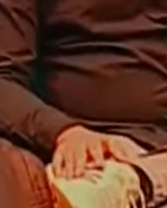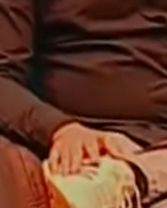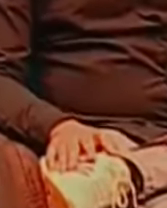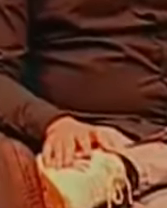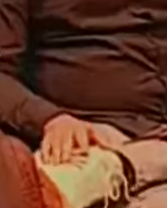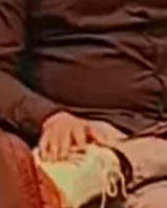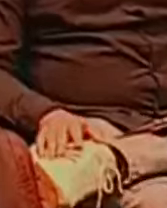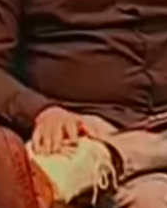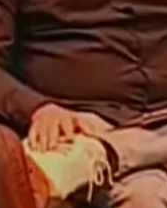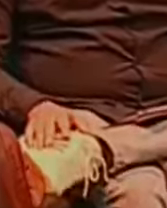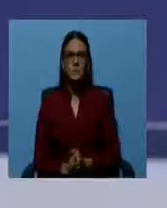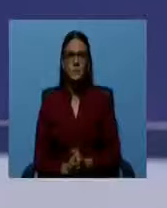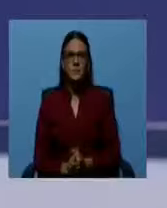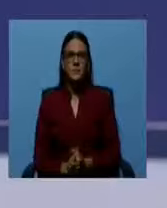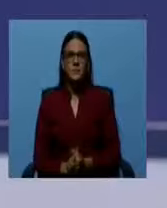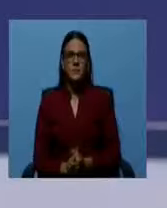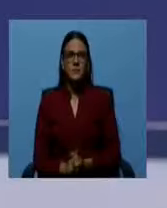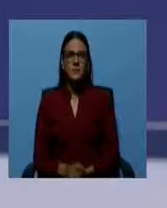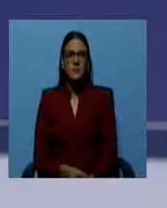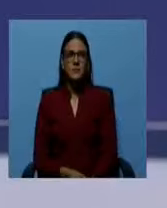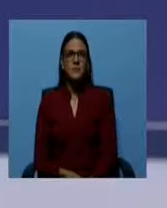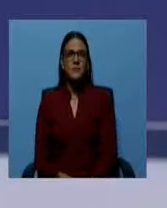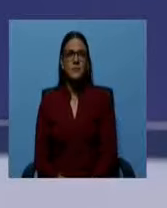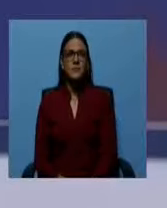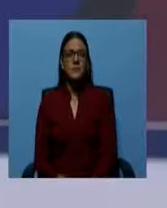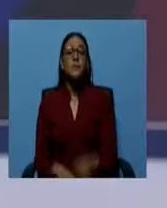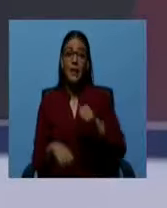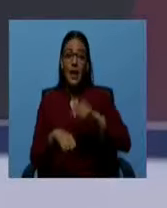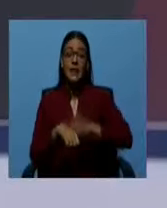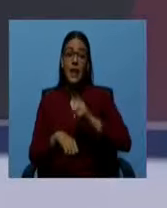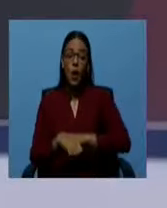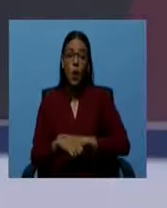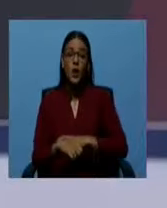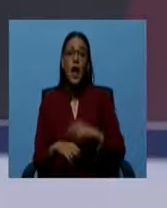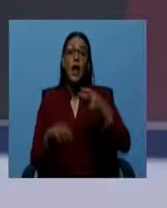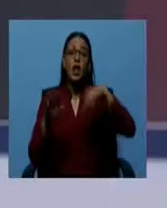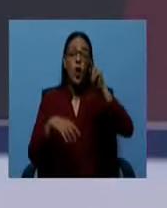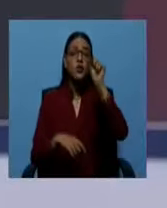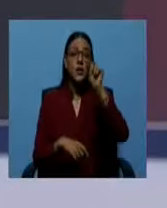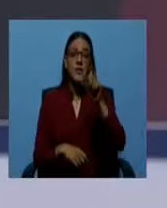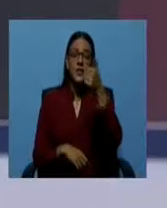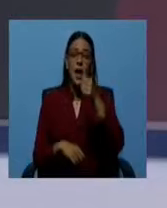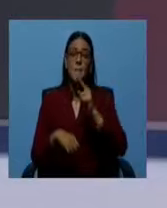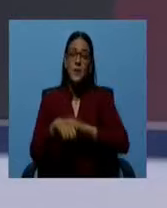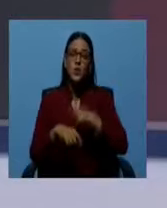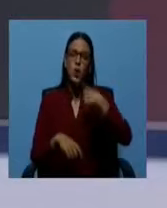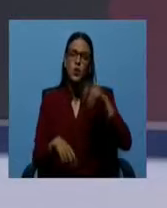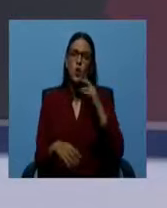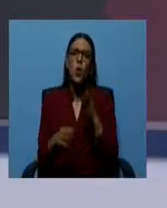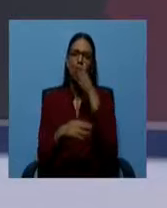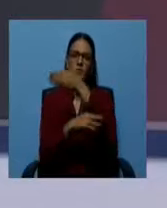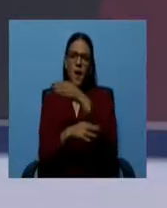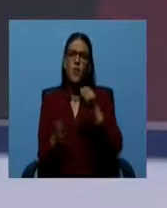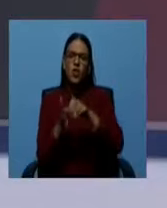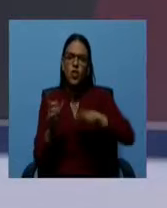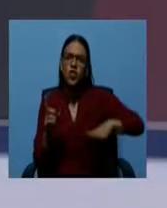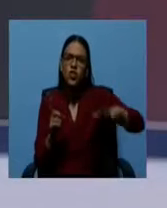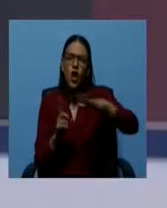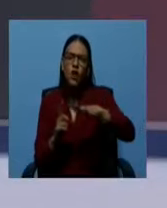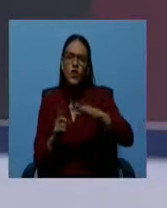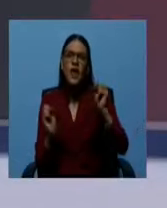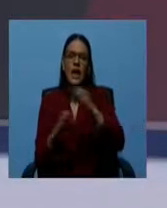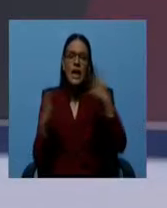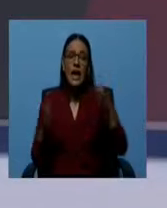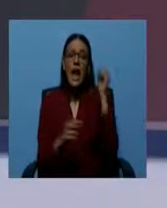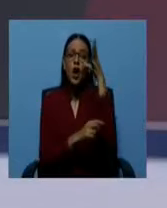es muy importante y es un gran... Bien, a esta hora, 12:10 minutos, nos vamos a lo que es el gran